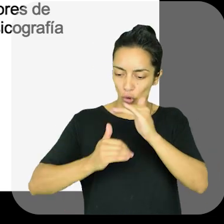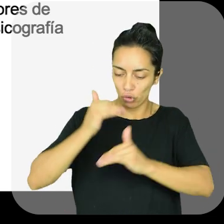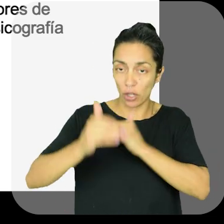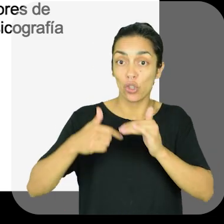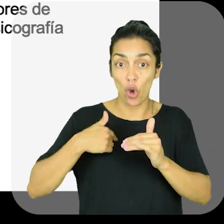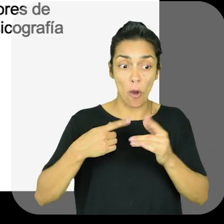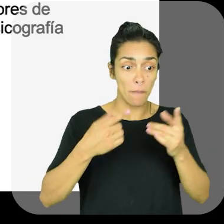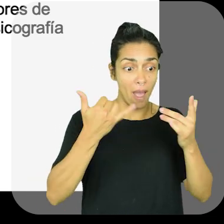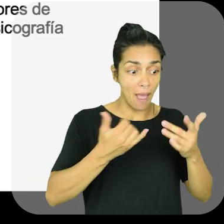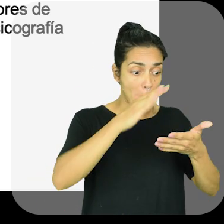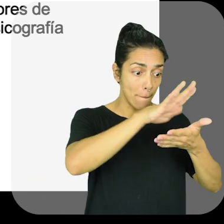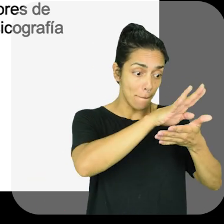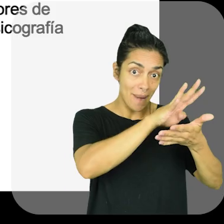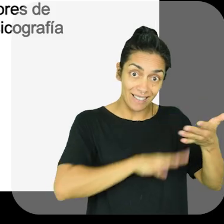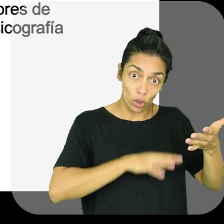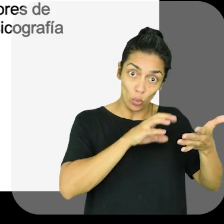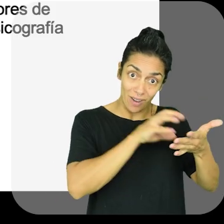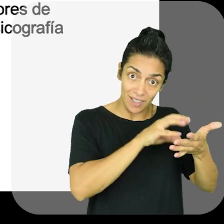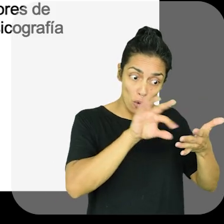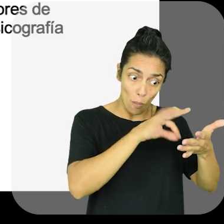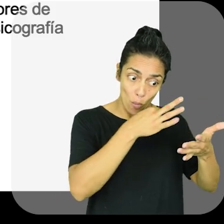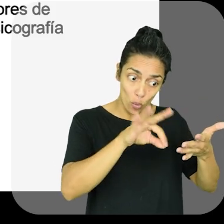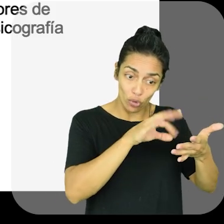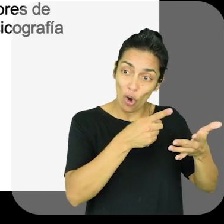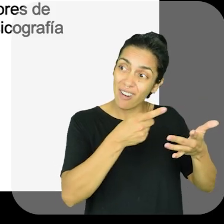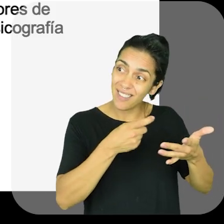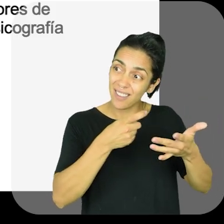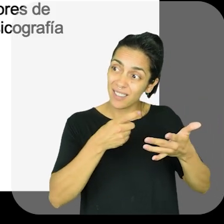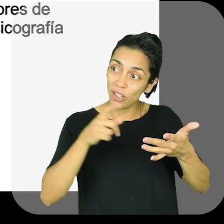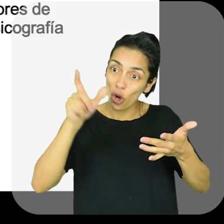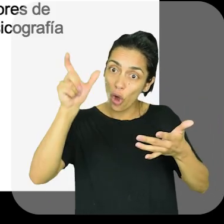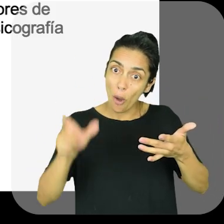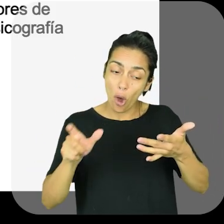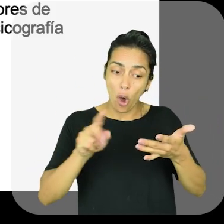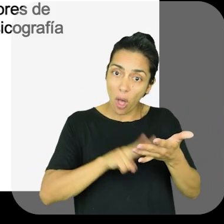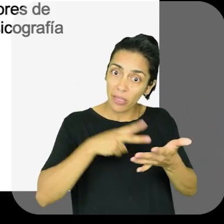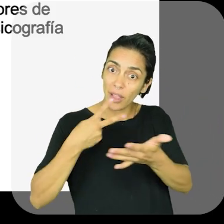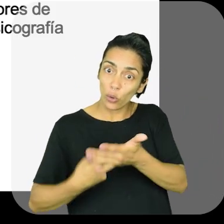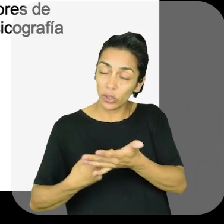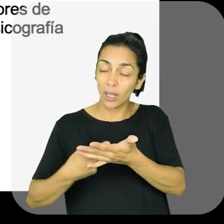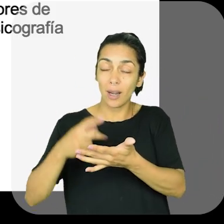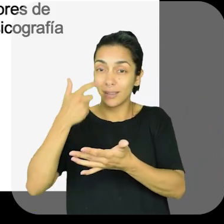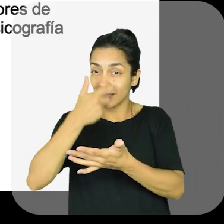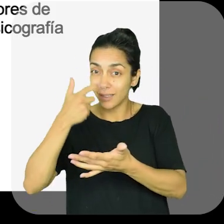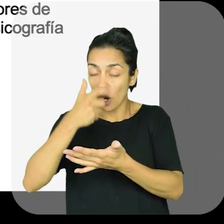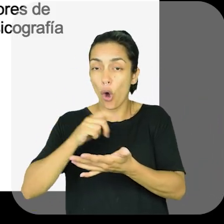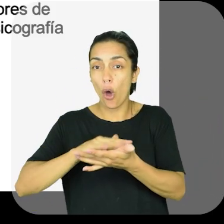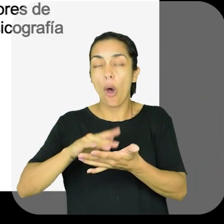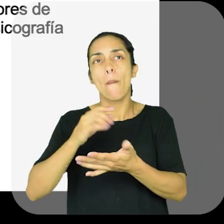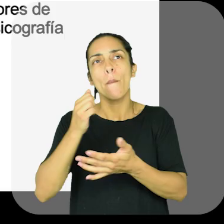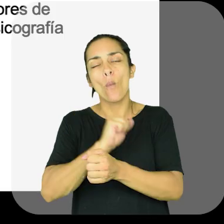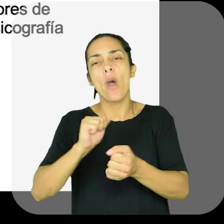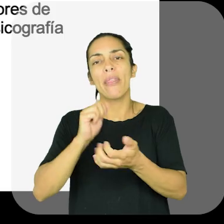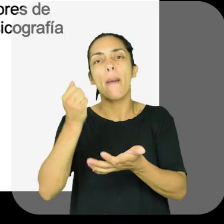necesito pasar a un músico ciego, yo la puedo escribir a mano utilizando una pizarra y un punzón, como escribe braille cualquier